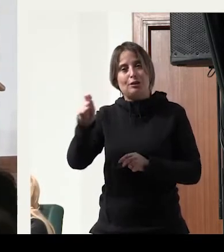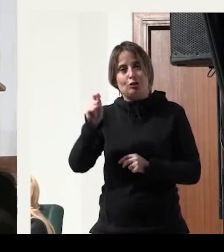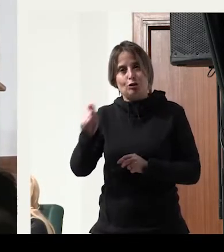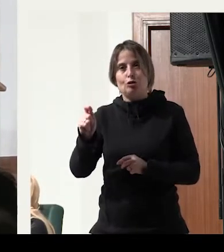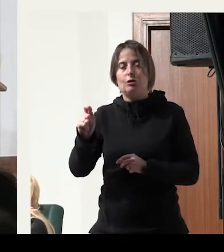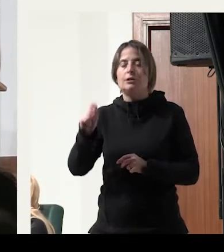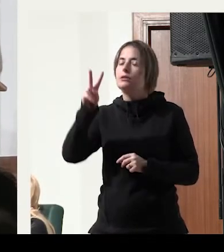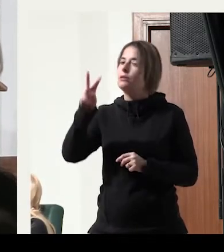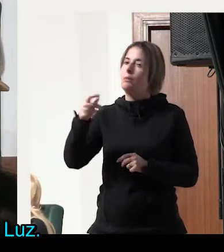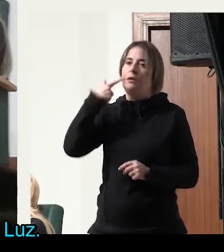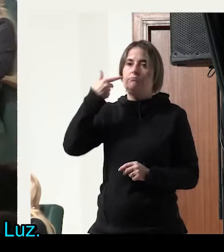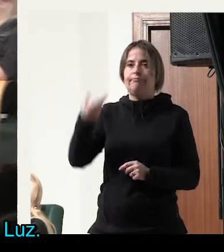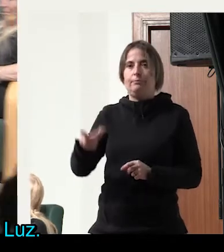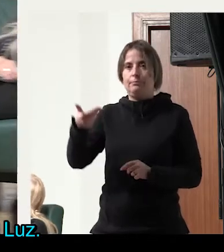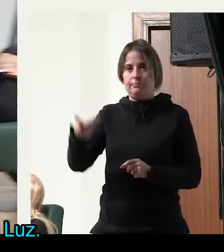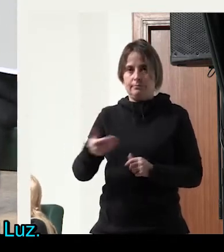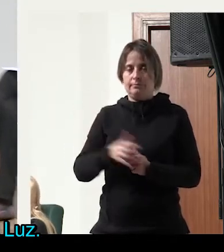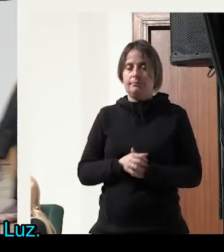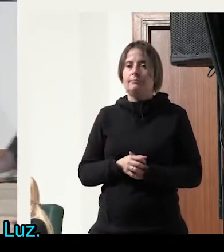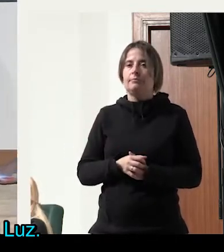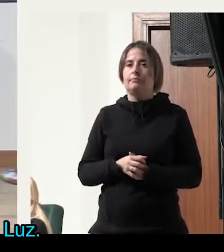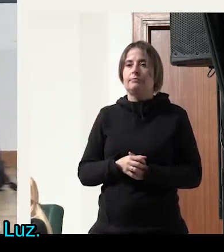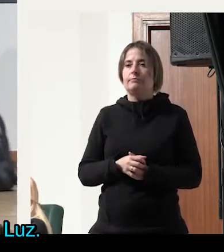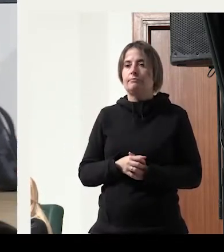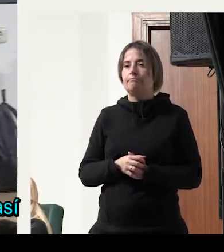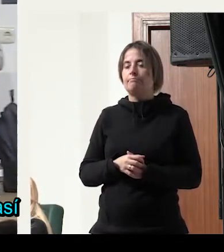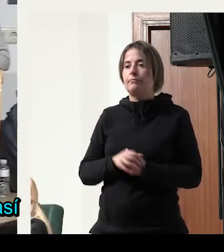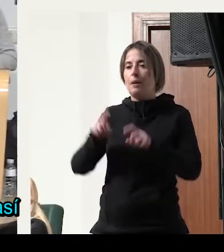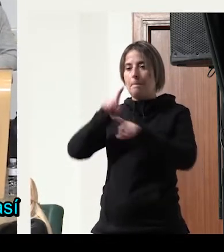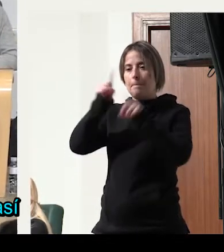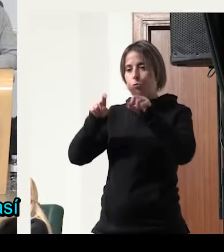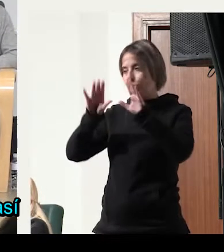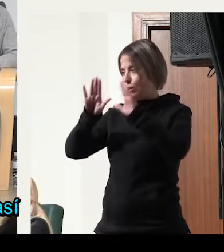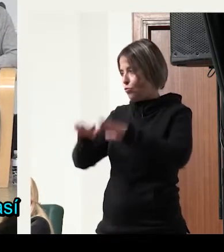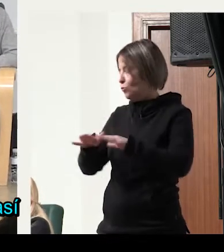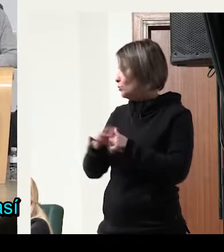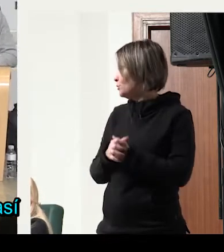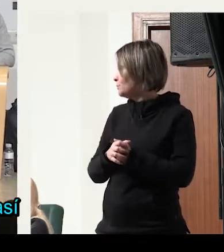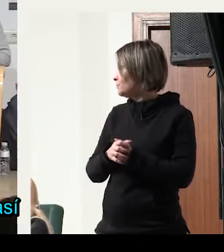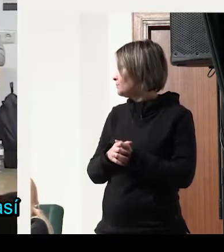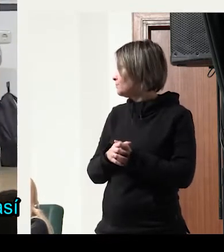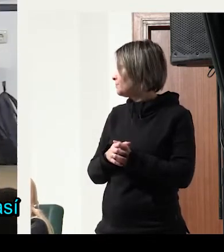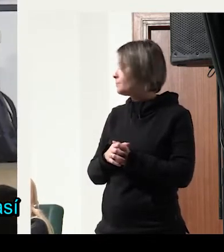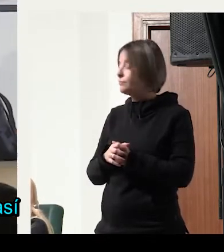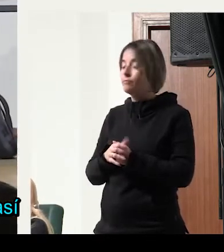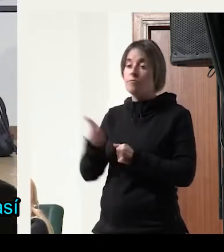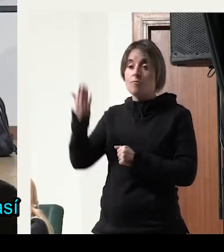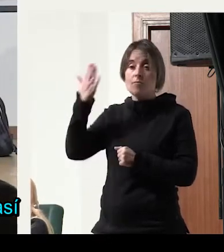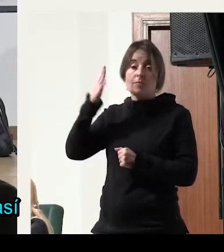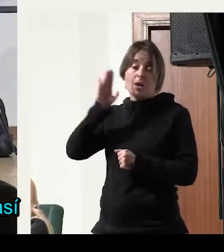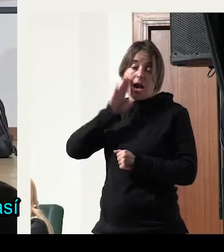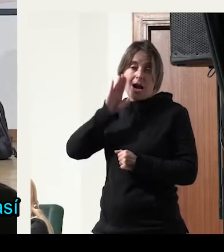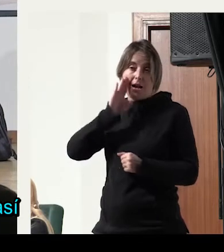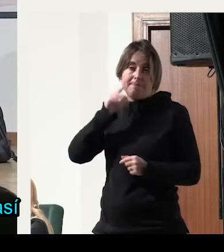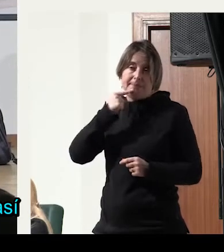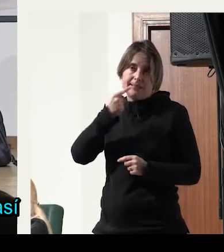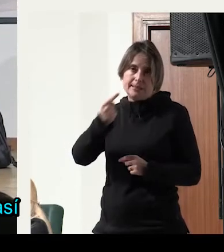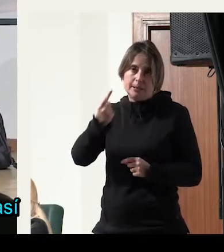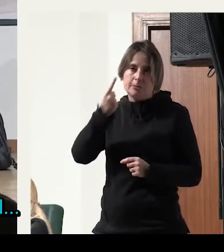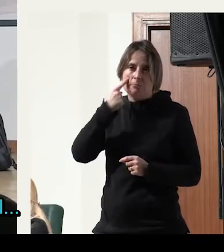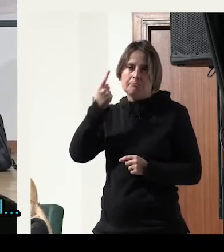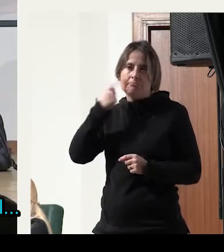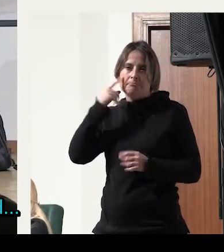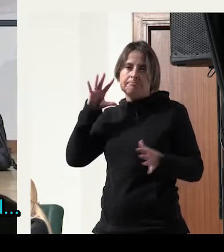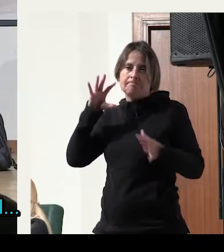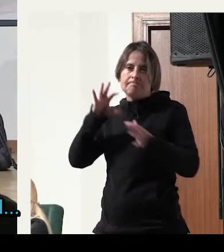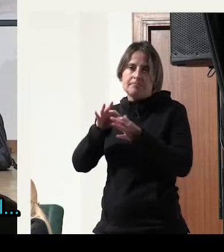fundamental. Bueno, mi última pregunta, Mariluz. Has hecho antes, has hecho un poquito así de la